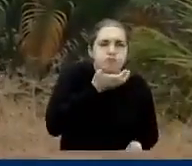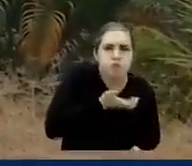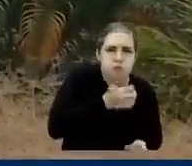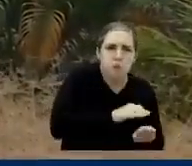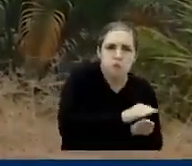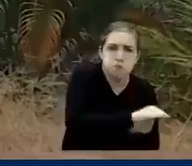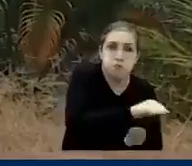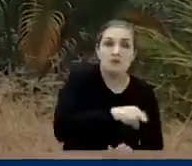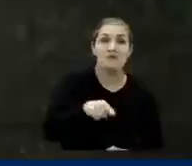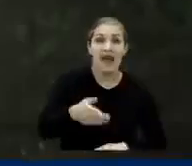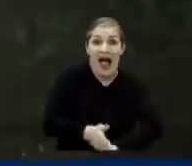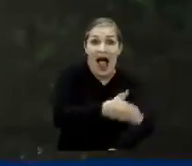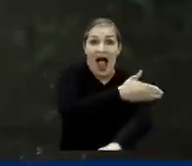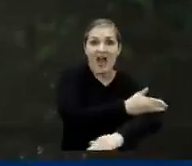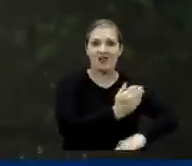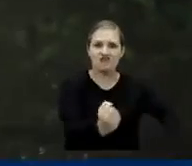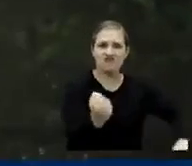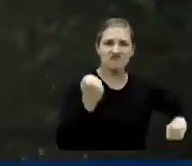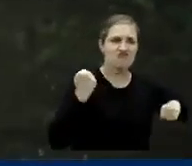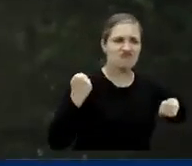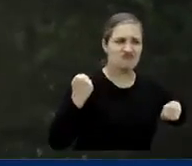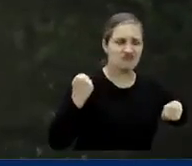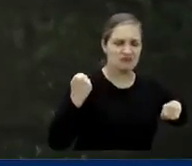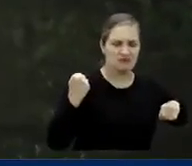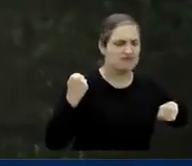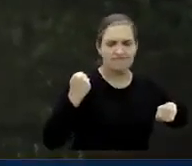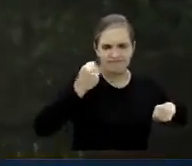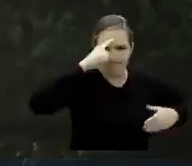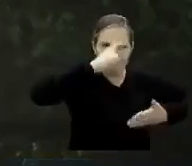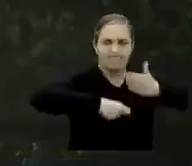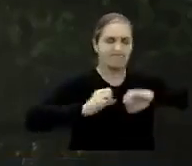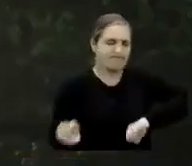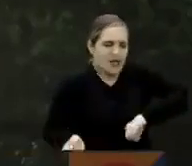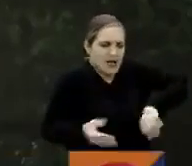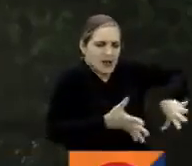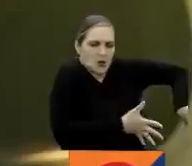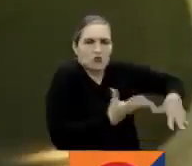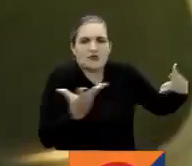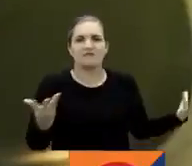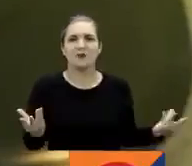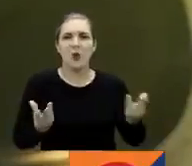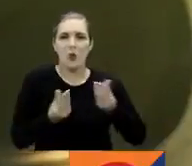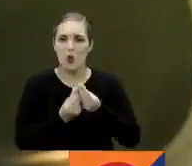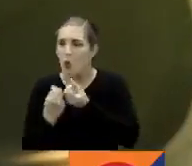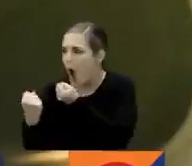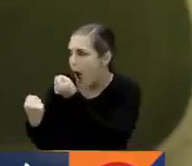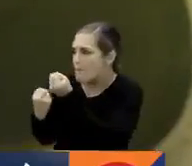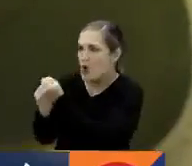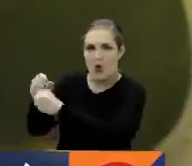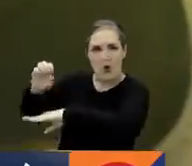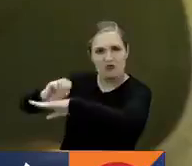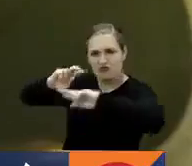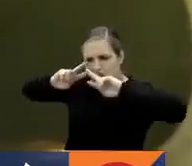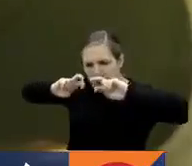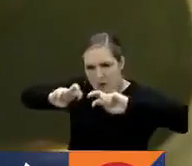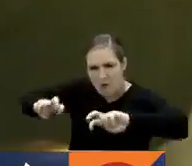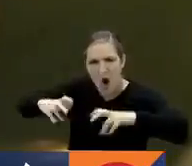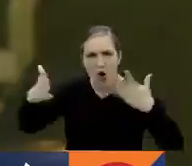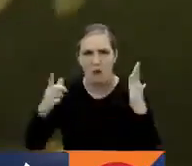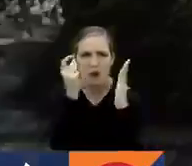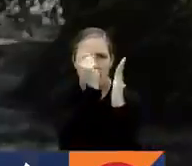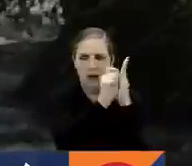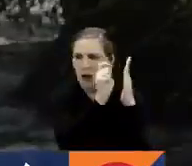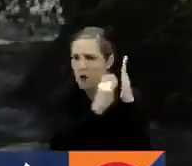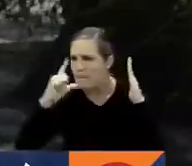momento hicieron parte de la guerra hoy recorren el espeso bosque para ayudar a una expedición de 23 científicos en la construcción de una caracterización